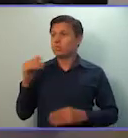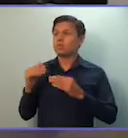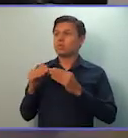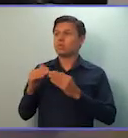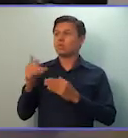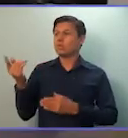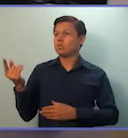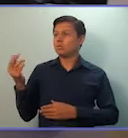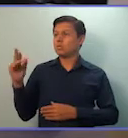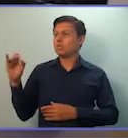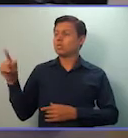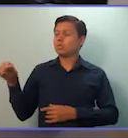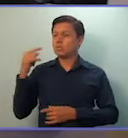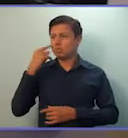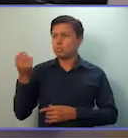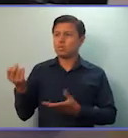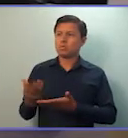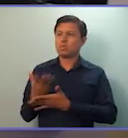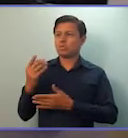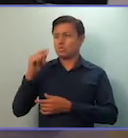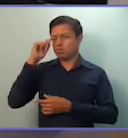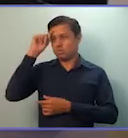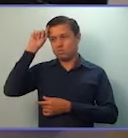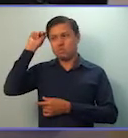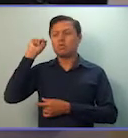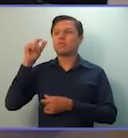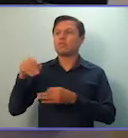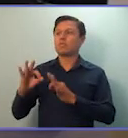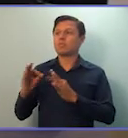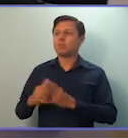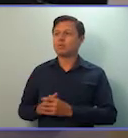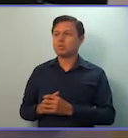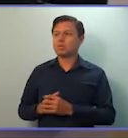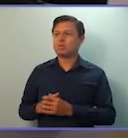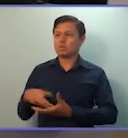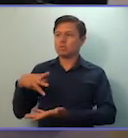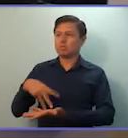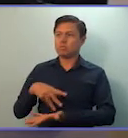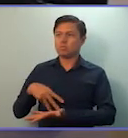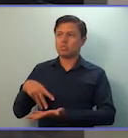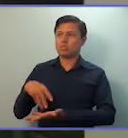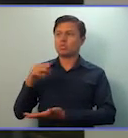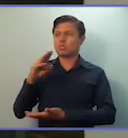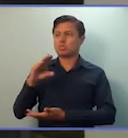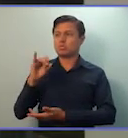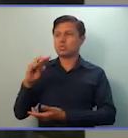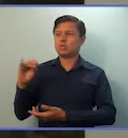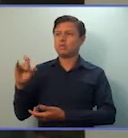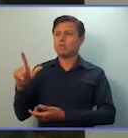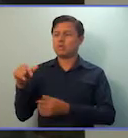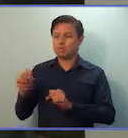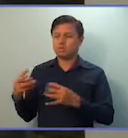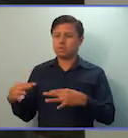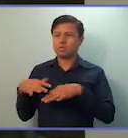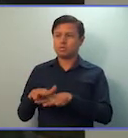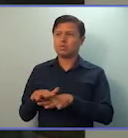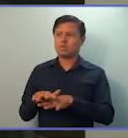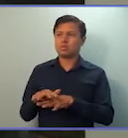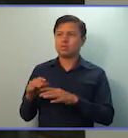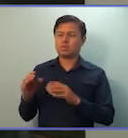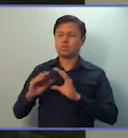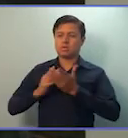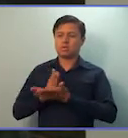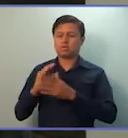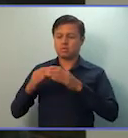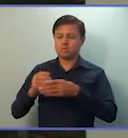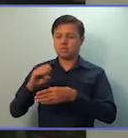rigoberto justamente esta nueva modalidad de población civil digamos participando de los organismos